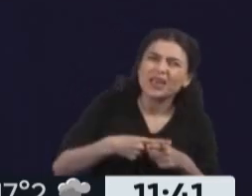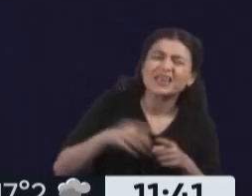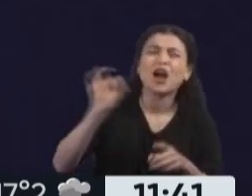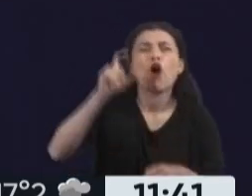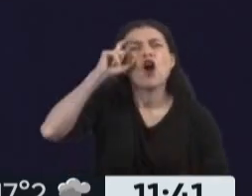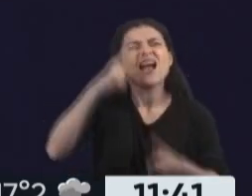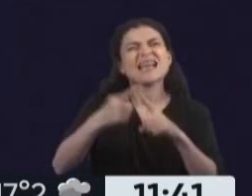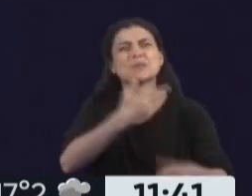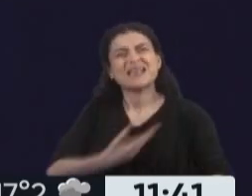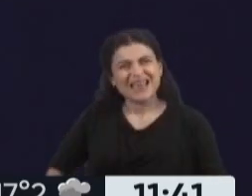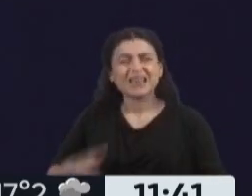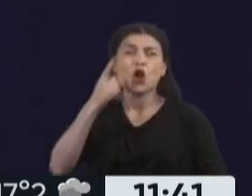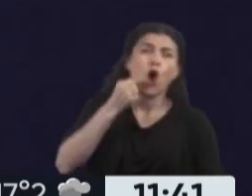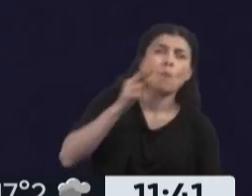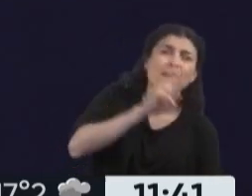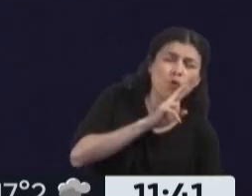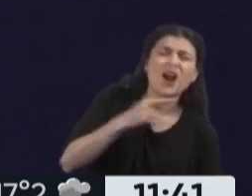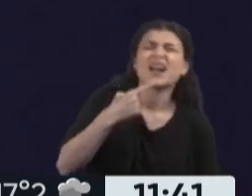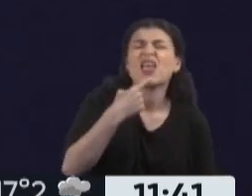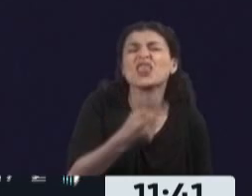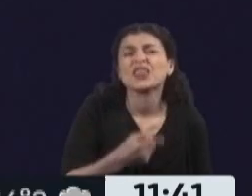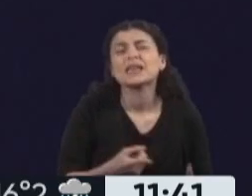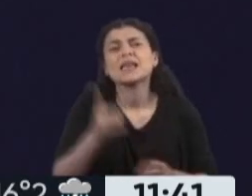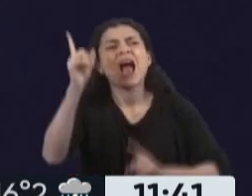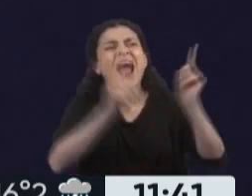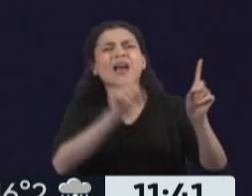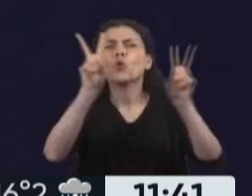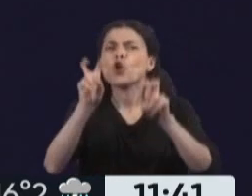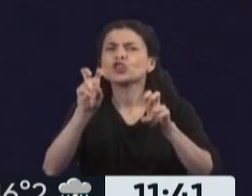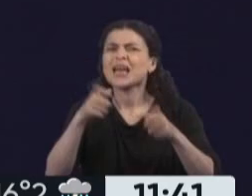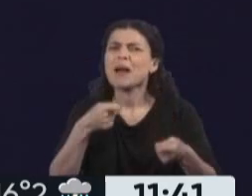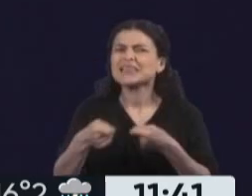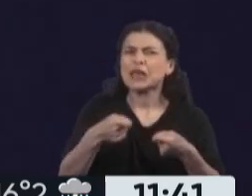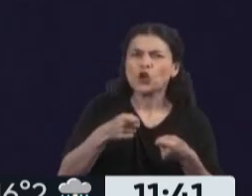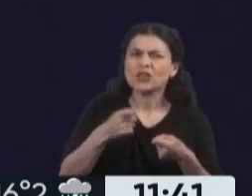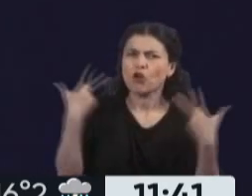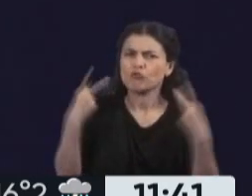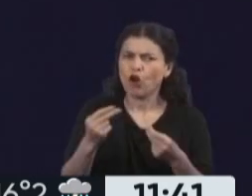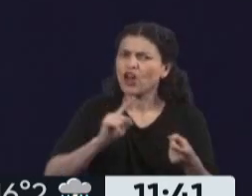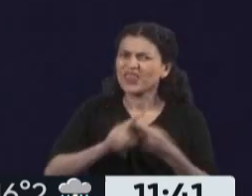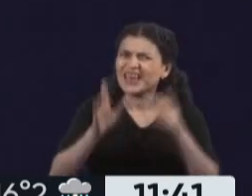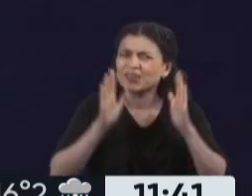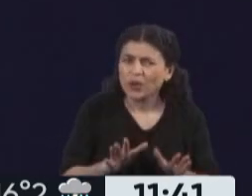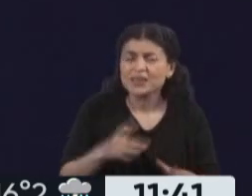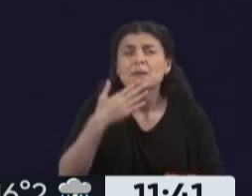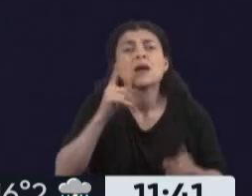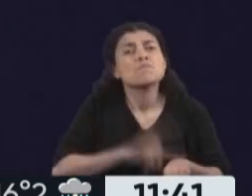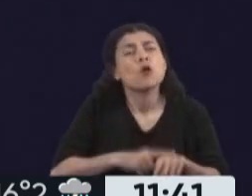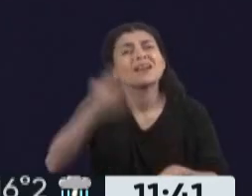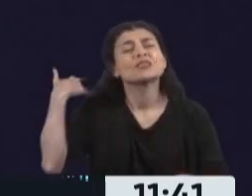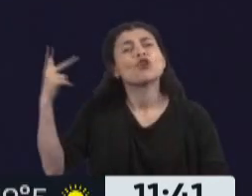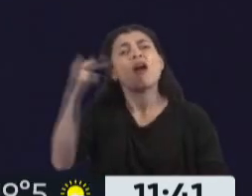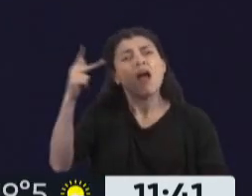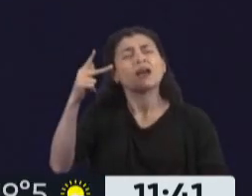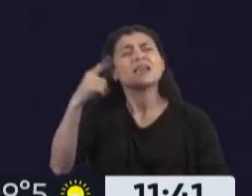expresidente lo entendía, ¿no? Que había cuestiones que eran innegociables. En algún momento el propio Néstor Kirchner hablaba de la importancia del equilibrio de las